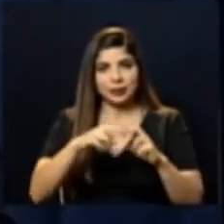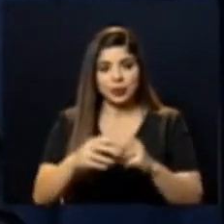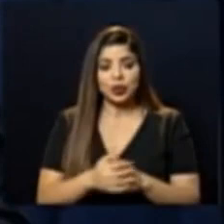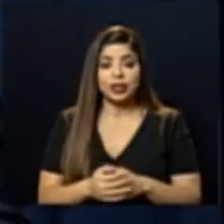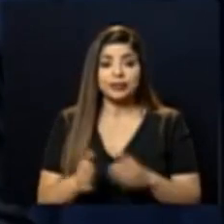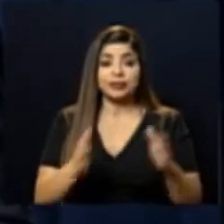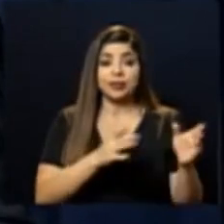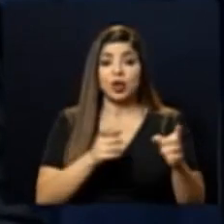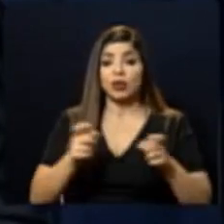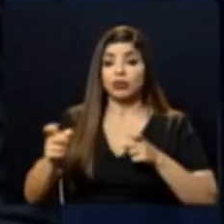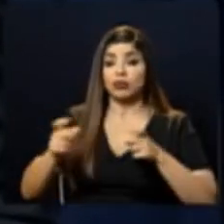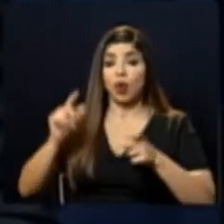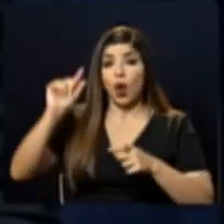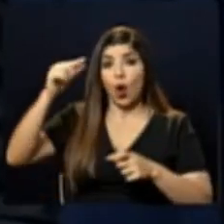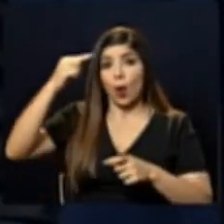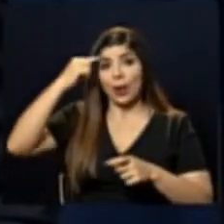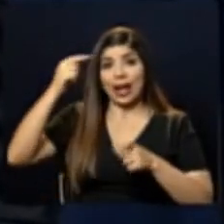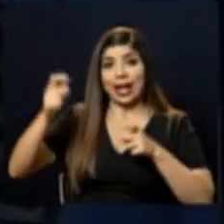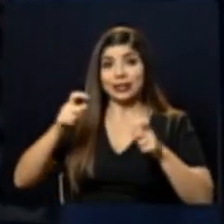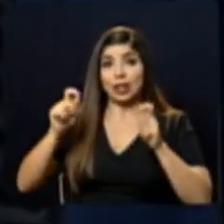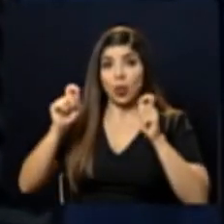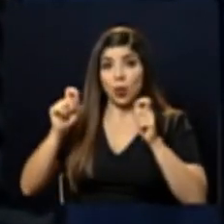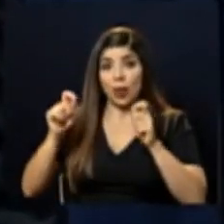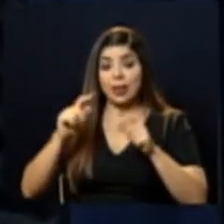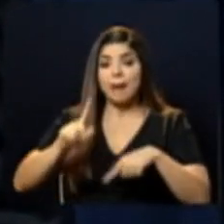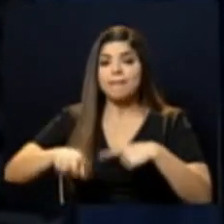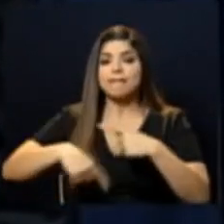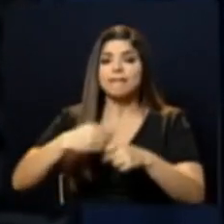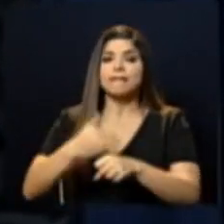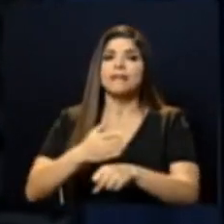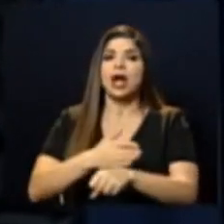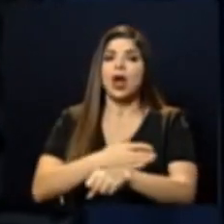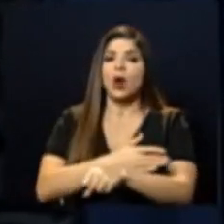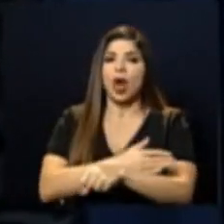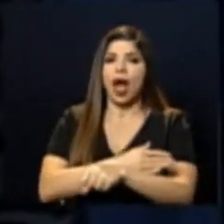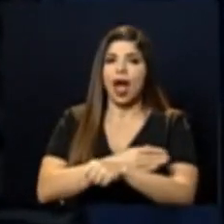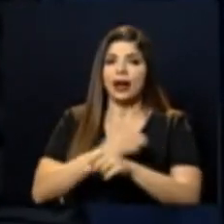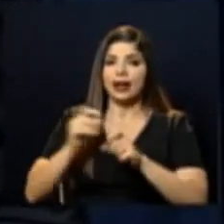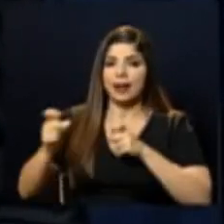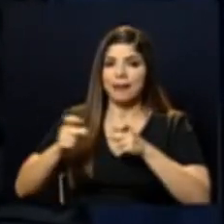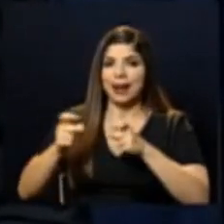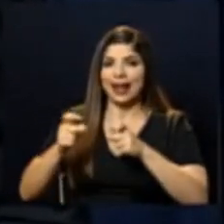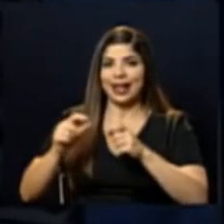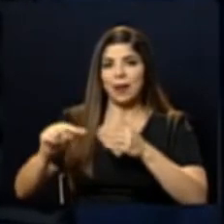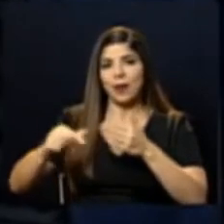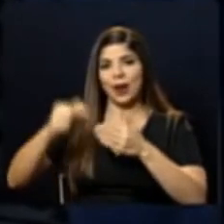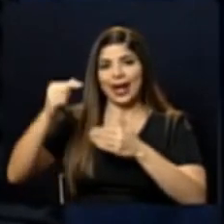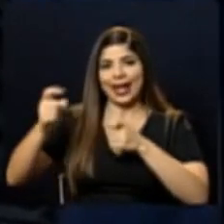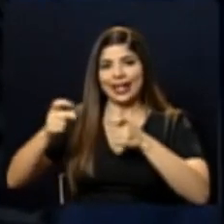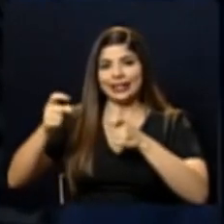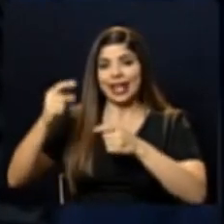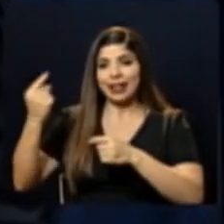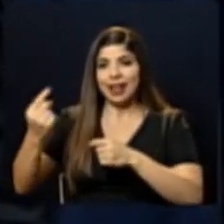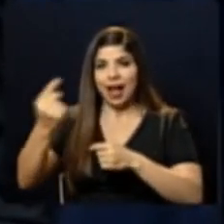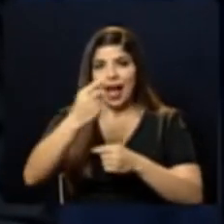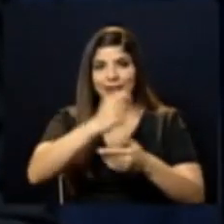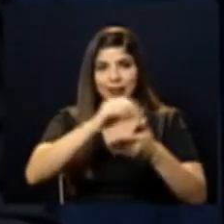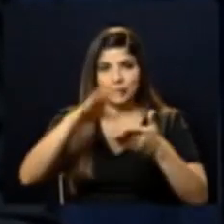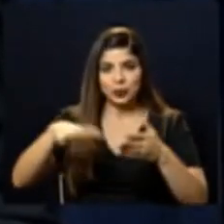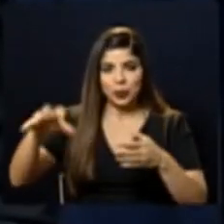Respecto a la gobernanza educativa, se mejorarán las capacidades gerenciales de los centros